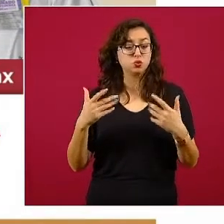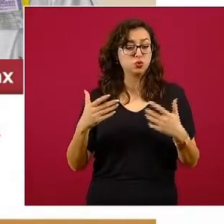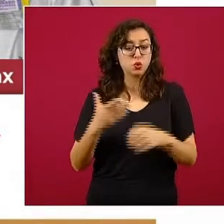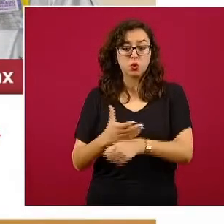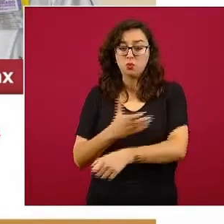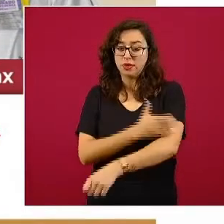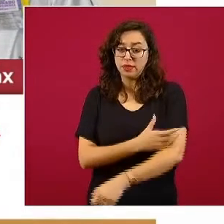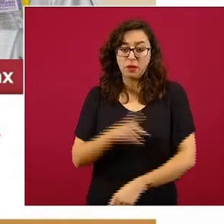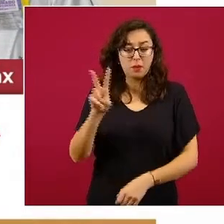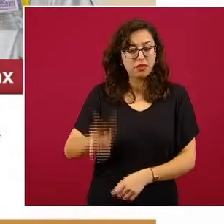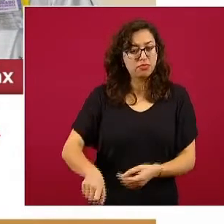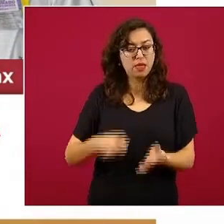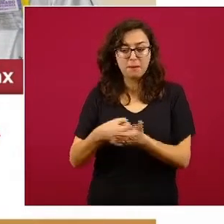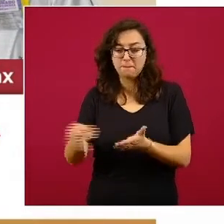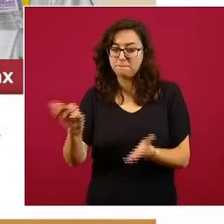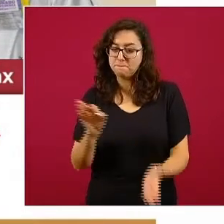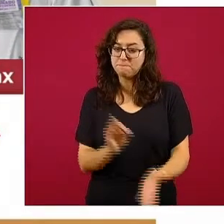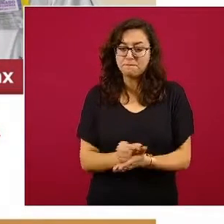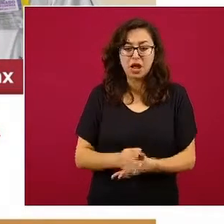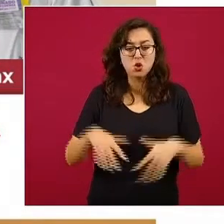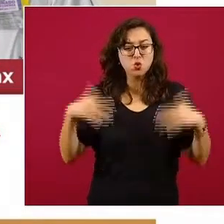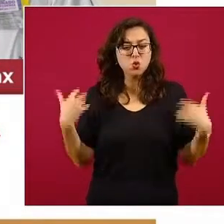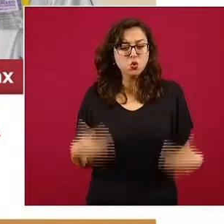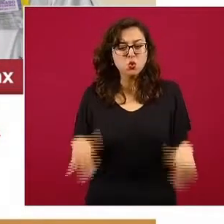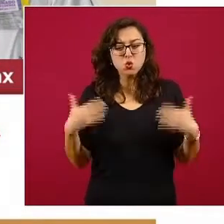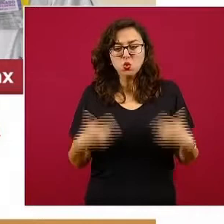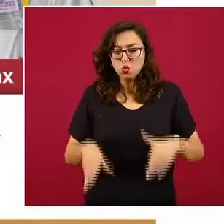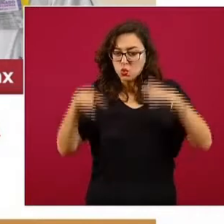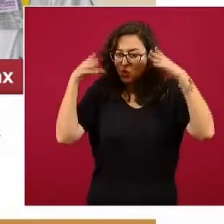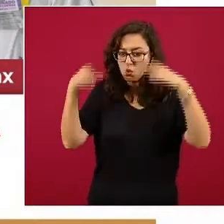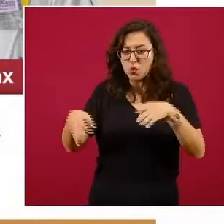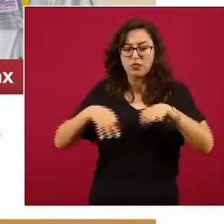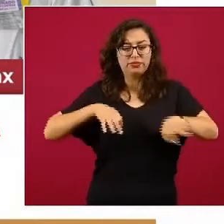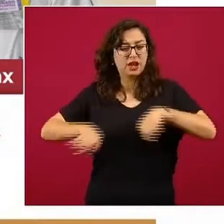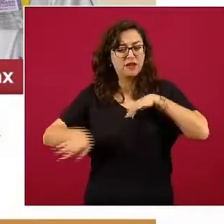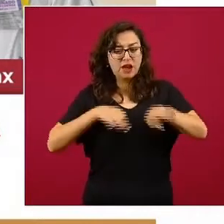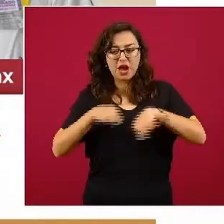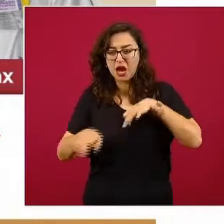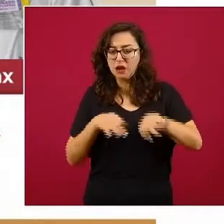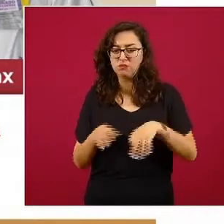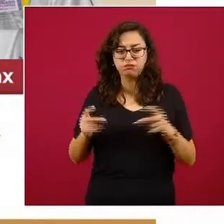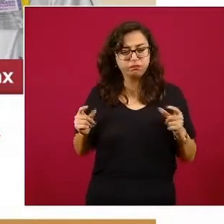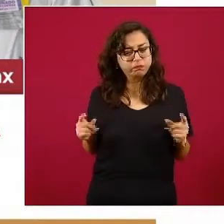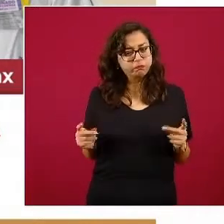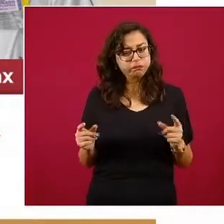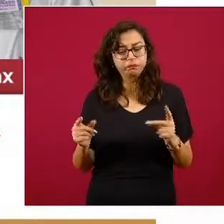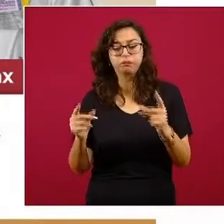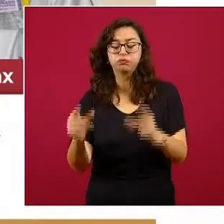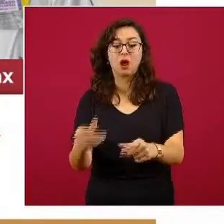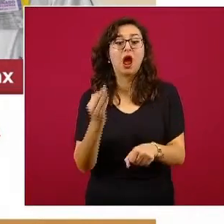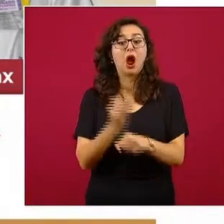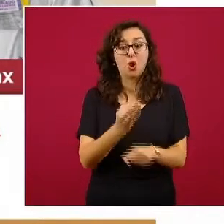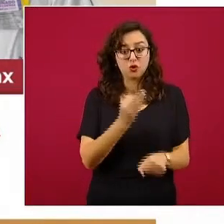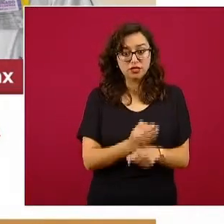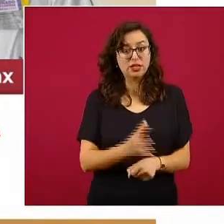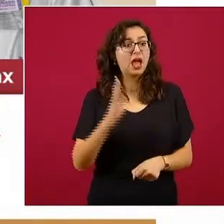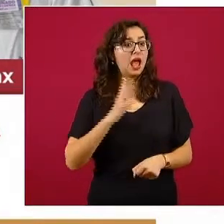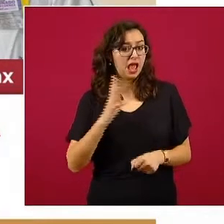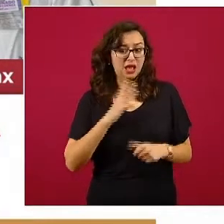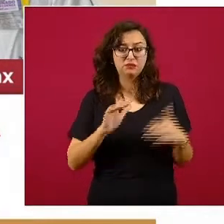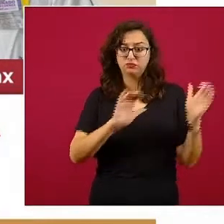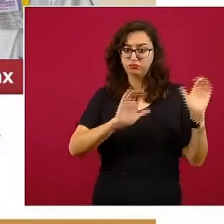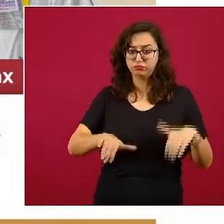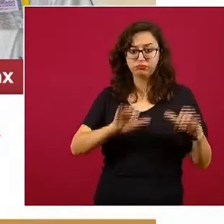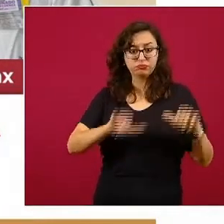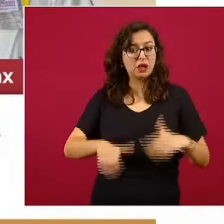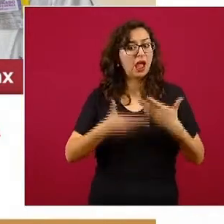una profunda abnegación, una profunda humanidad, trabajando en las áreas COVID. Estamos contratando, las contrataciones